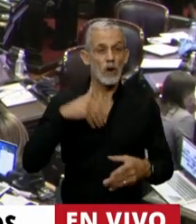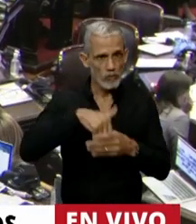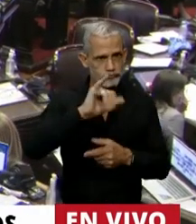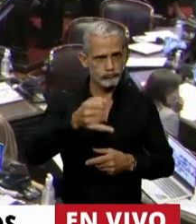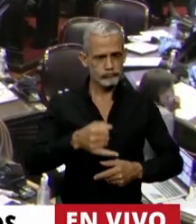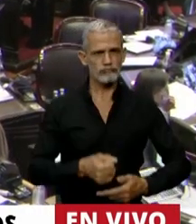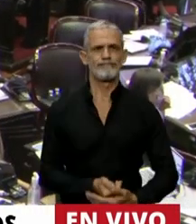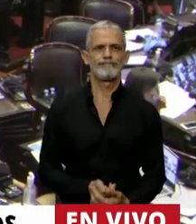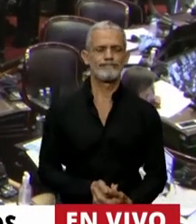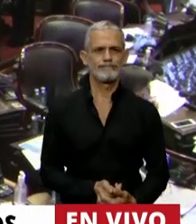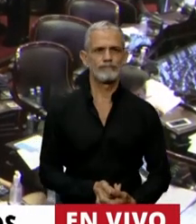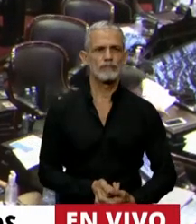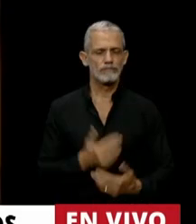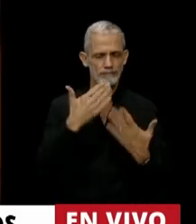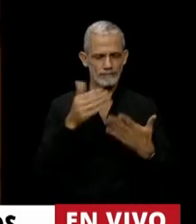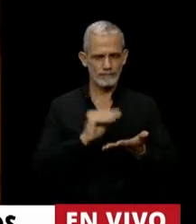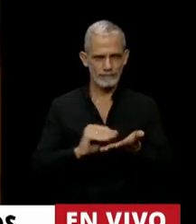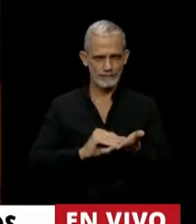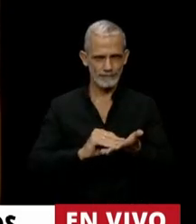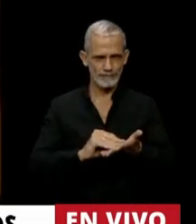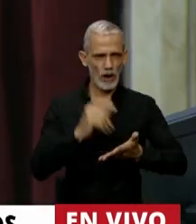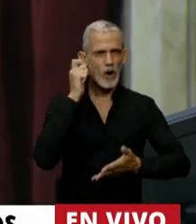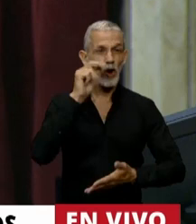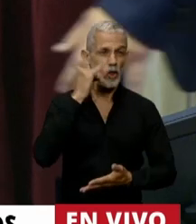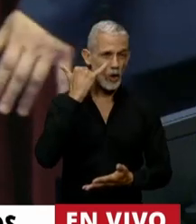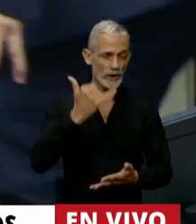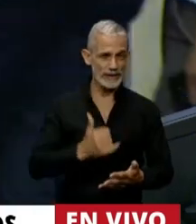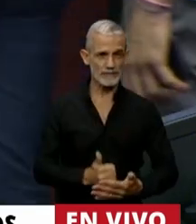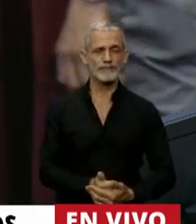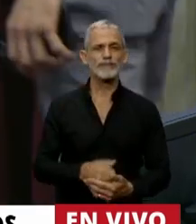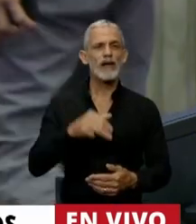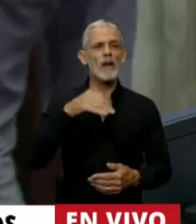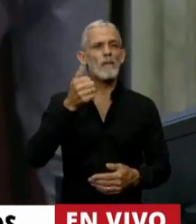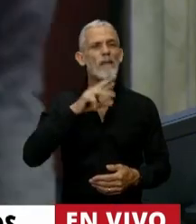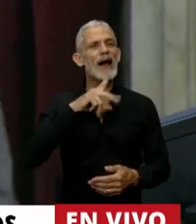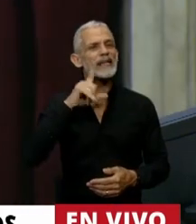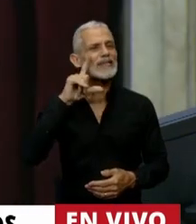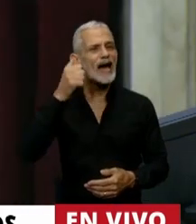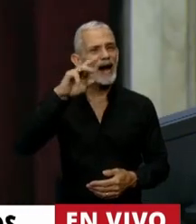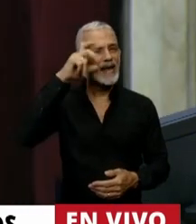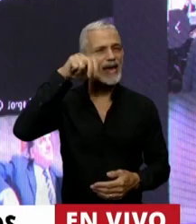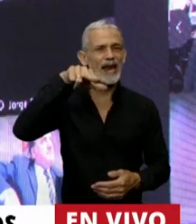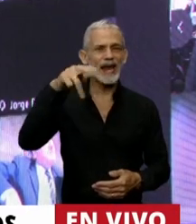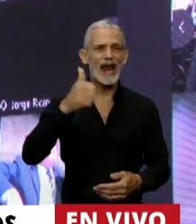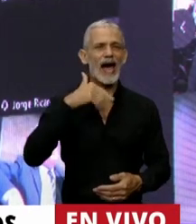Positivo, señor presidente. Gracias, diputado Godoy. Martiarena José